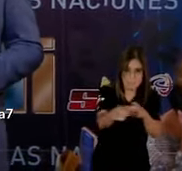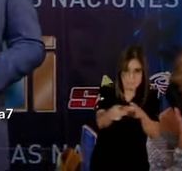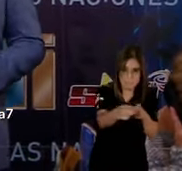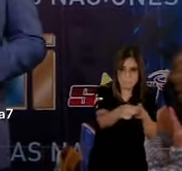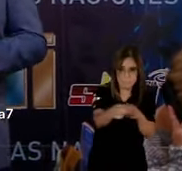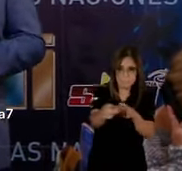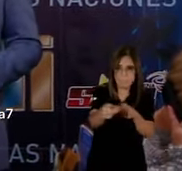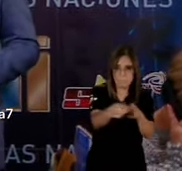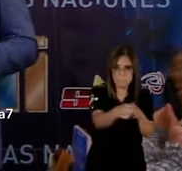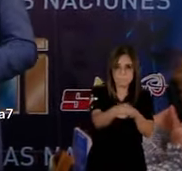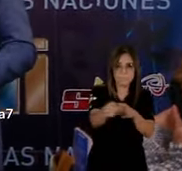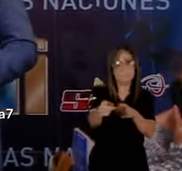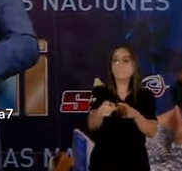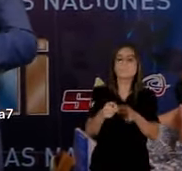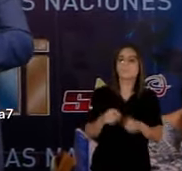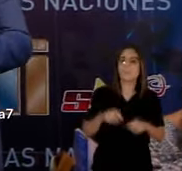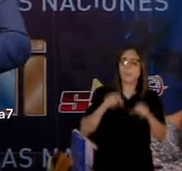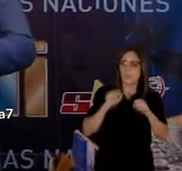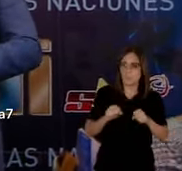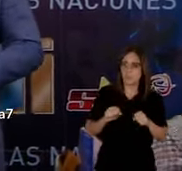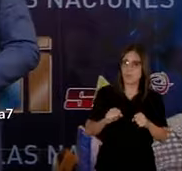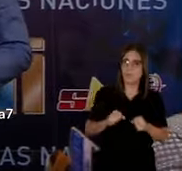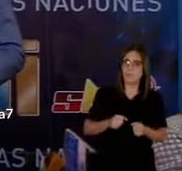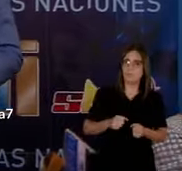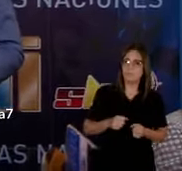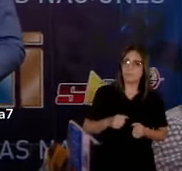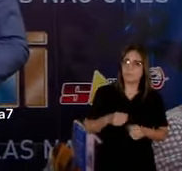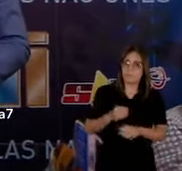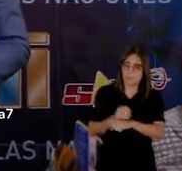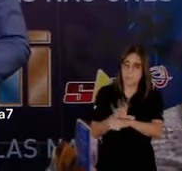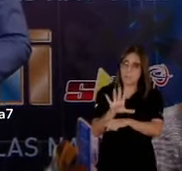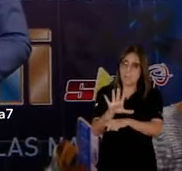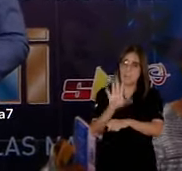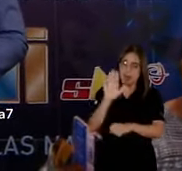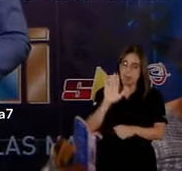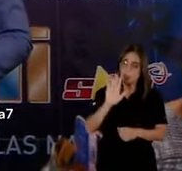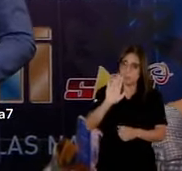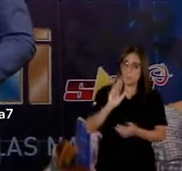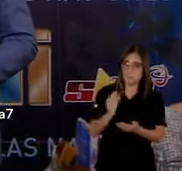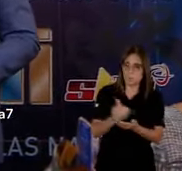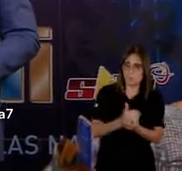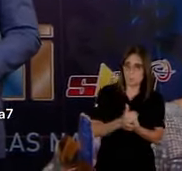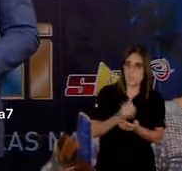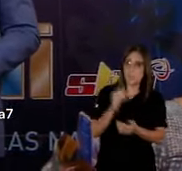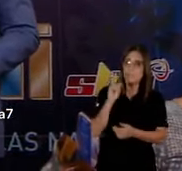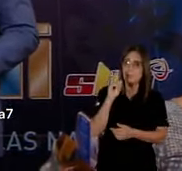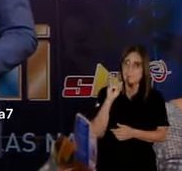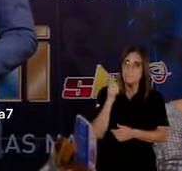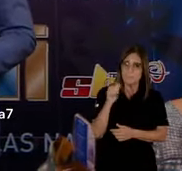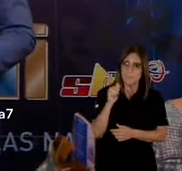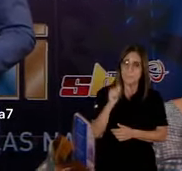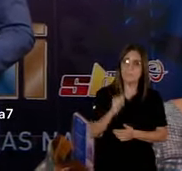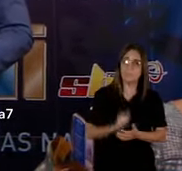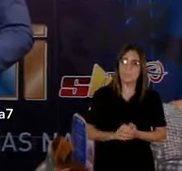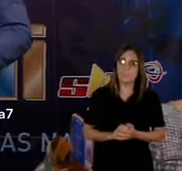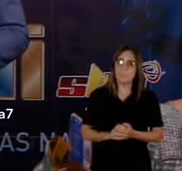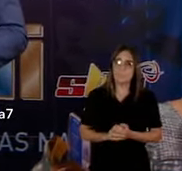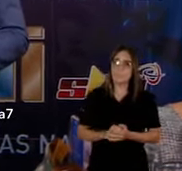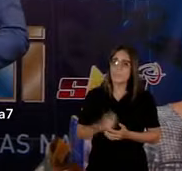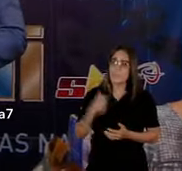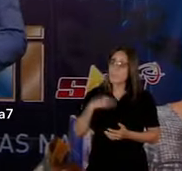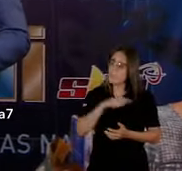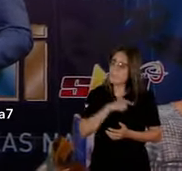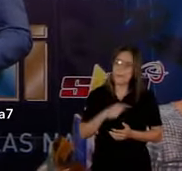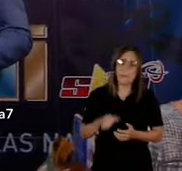en business, alaba 7. Para nosotros siempre es una bendición que estés con nosotros en esta programación del